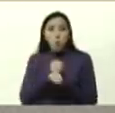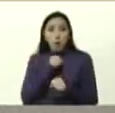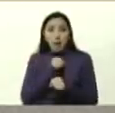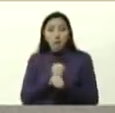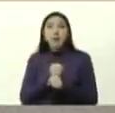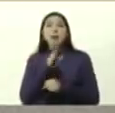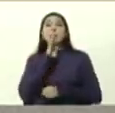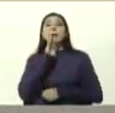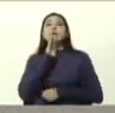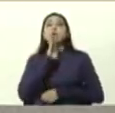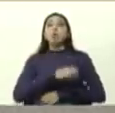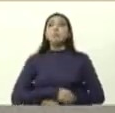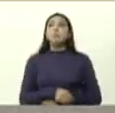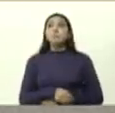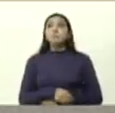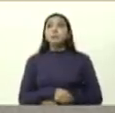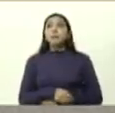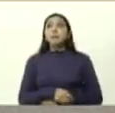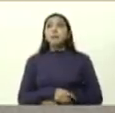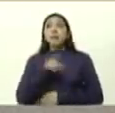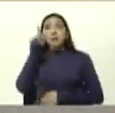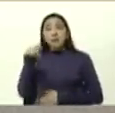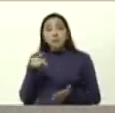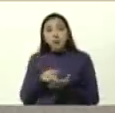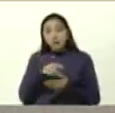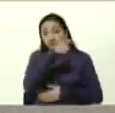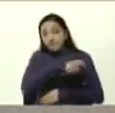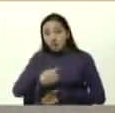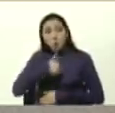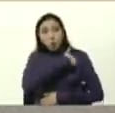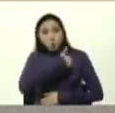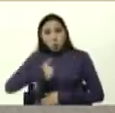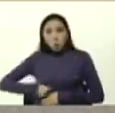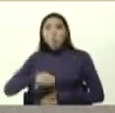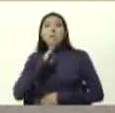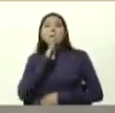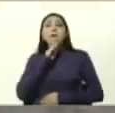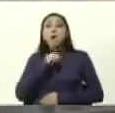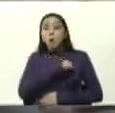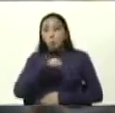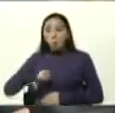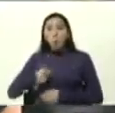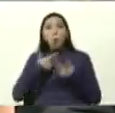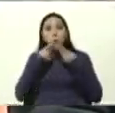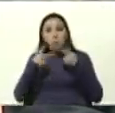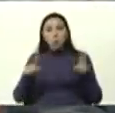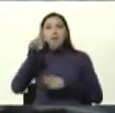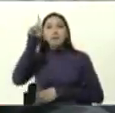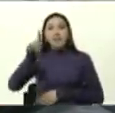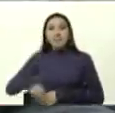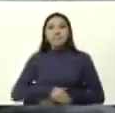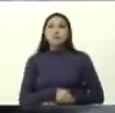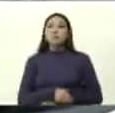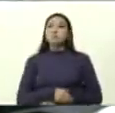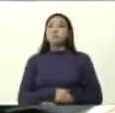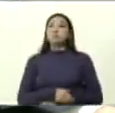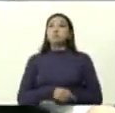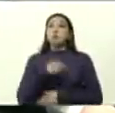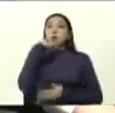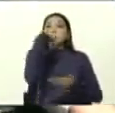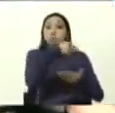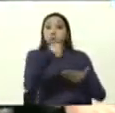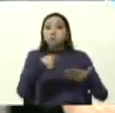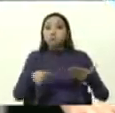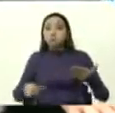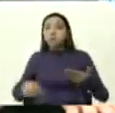presentes presidentes de la banca pública y de la banca privada. Voy a nombrarlos uno a uno para